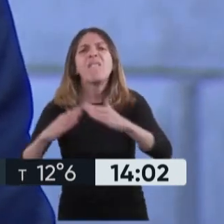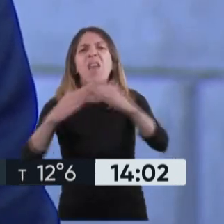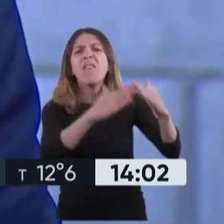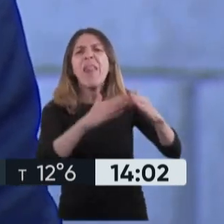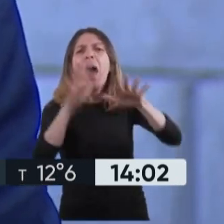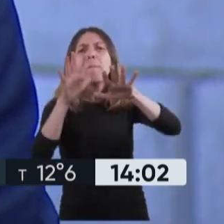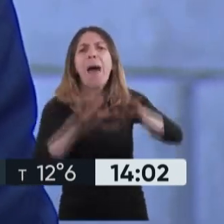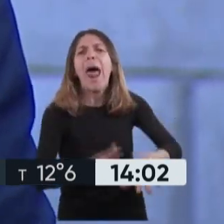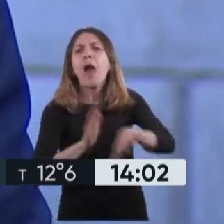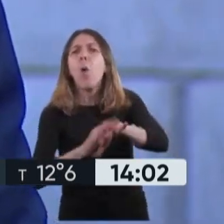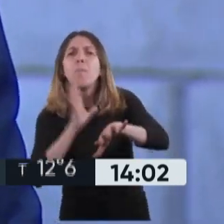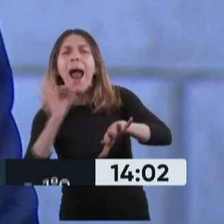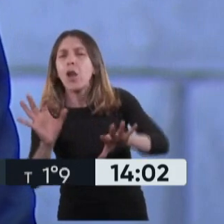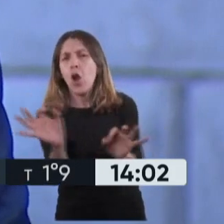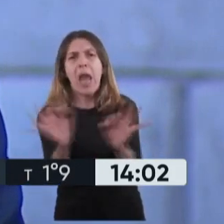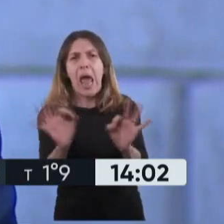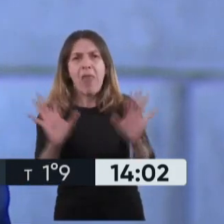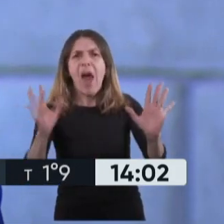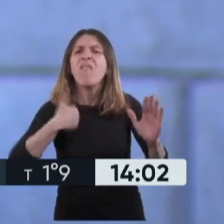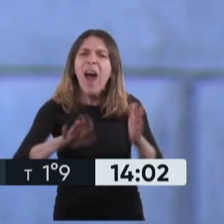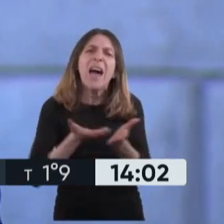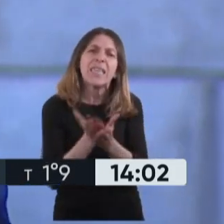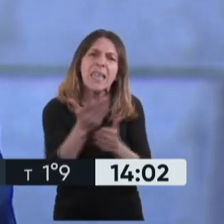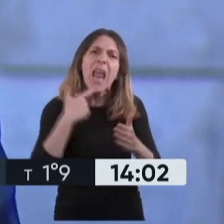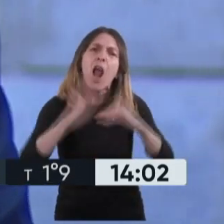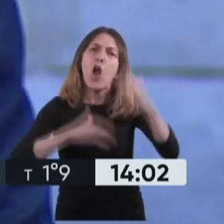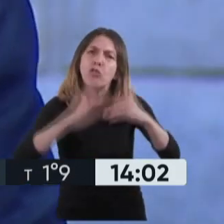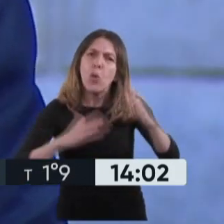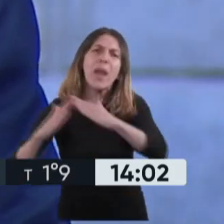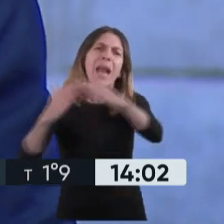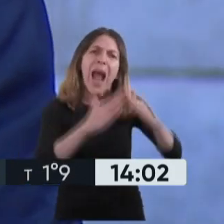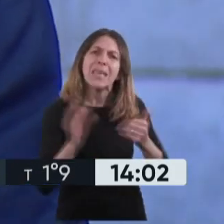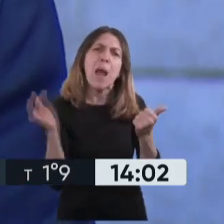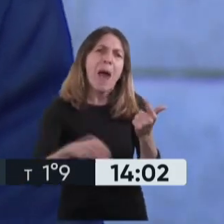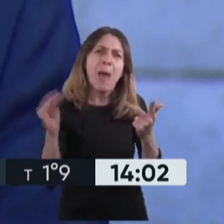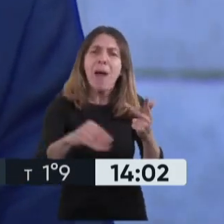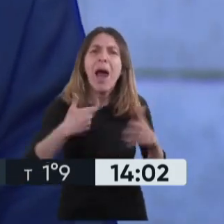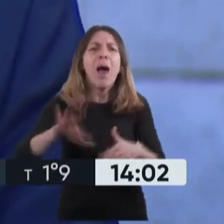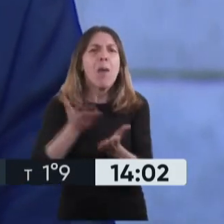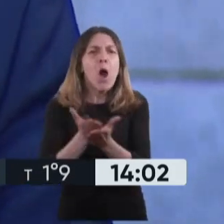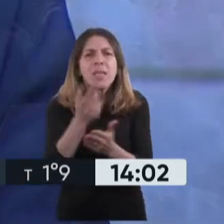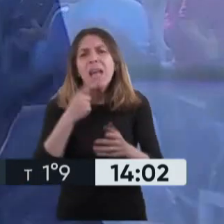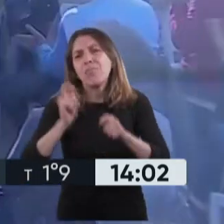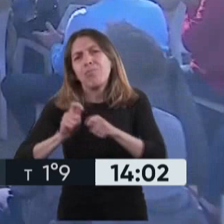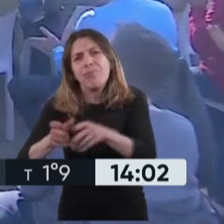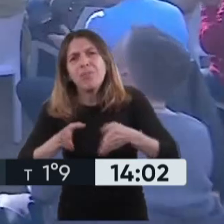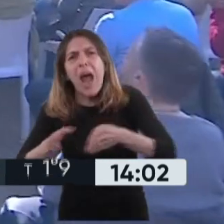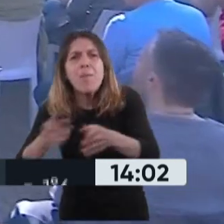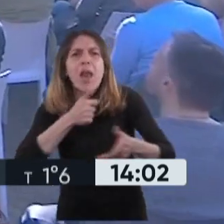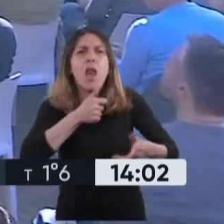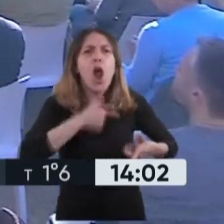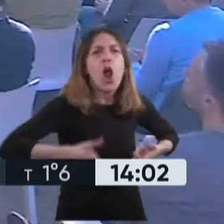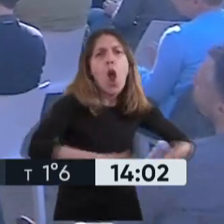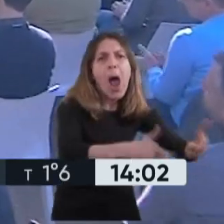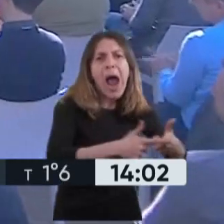paralizar por nada vamos a seguir construyendo casas y vamos a seguir haciendo los caminos las placas